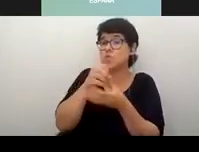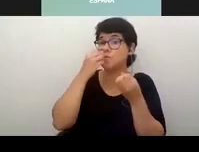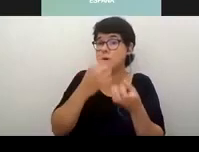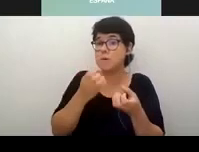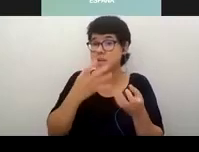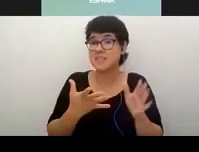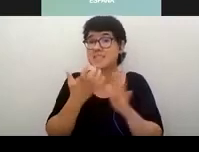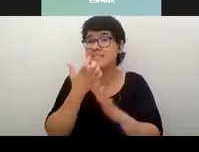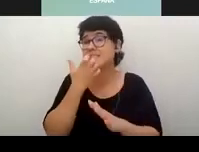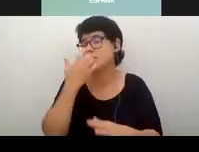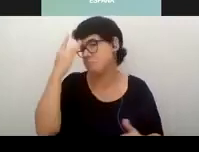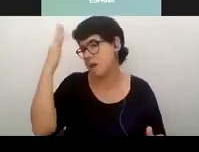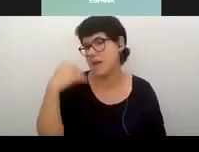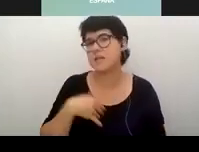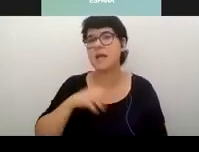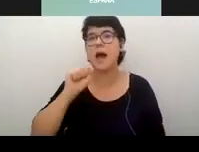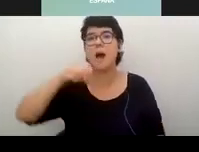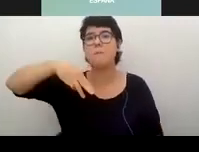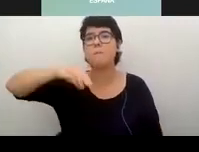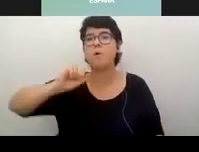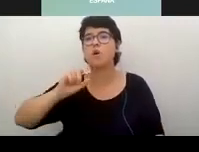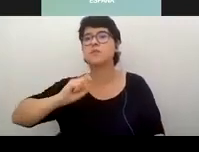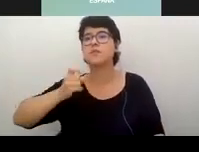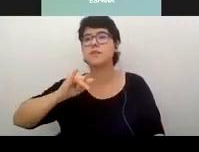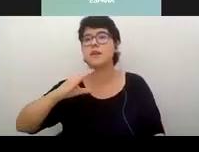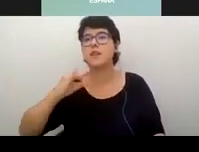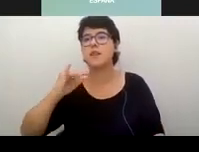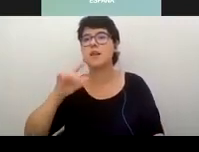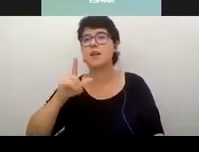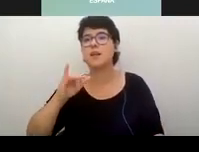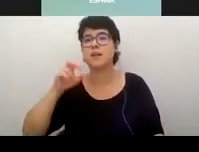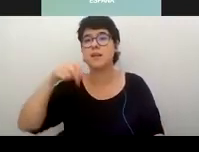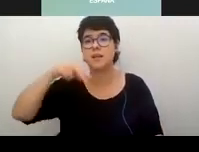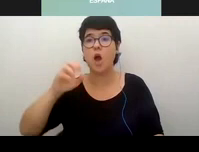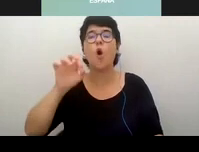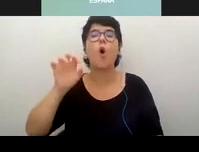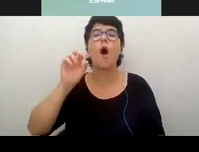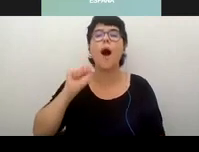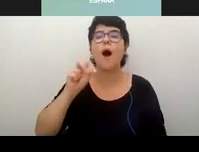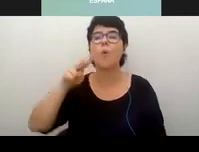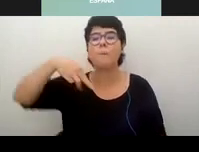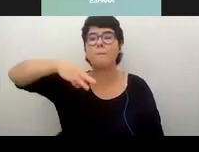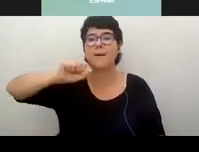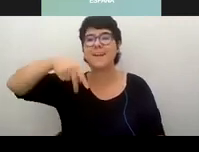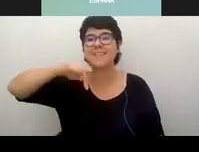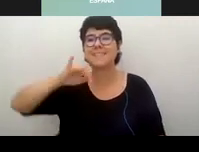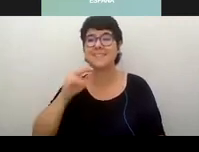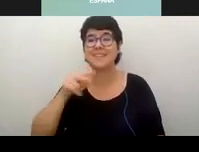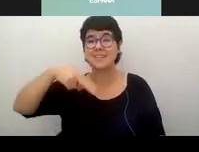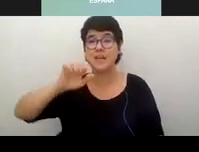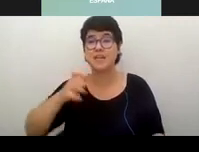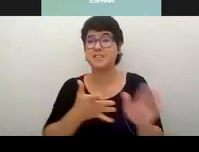por ejemplo, una amoxicilina con ácido clavulánico, una mentine, el archiconocido mentine, esos son antibióticos de amplio espectro, es